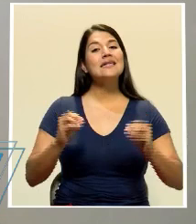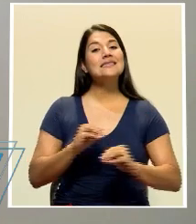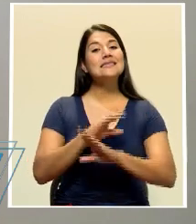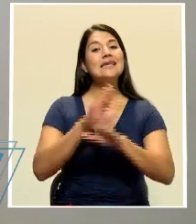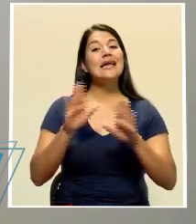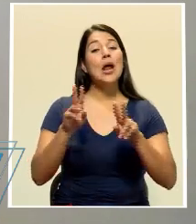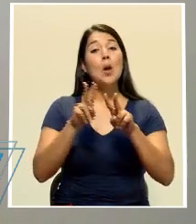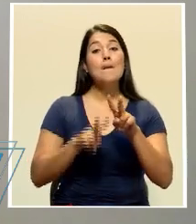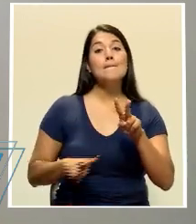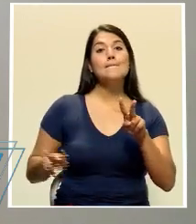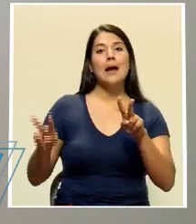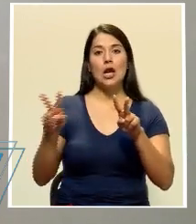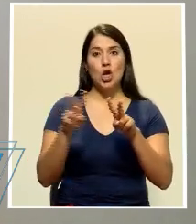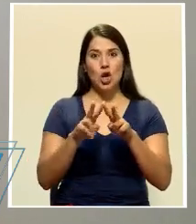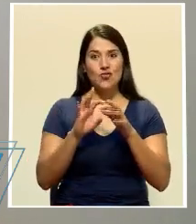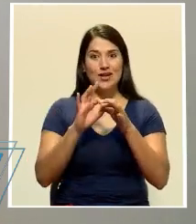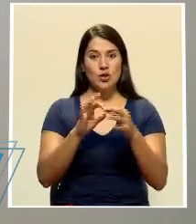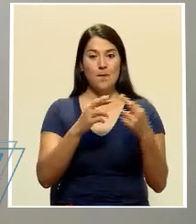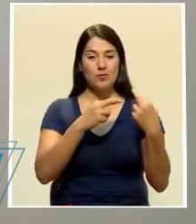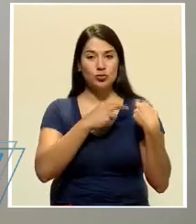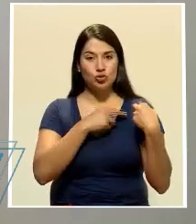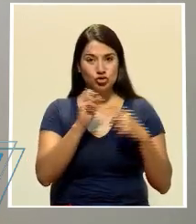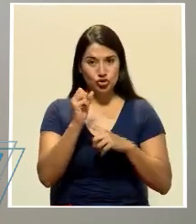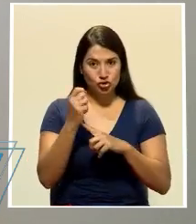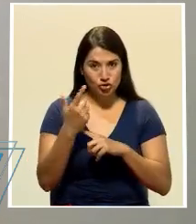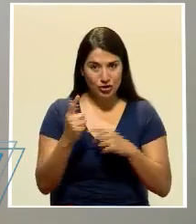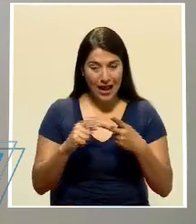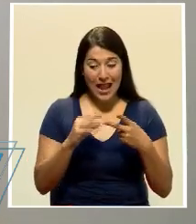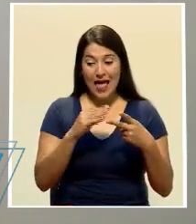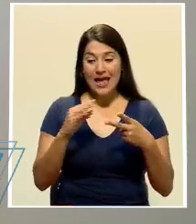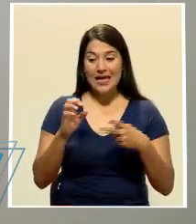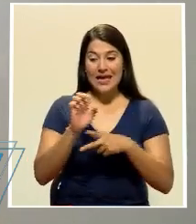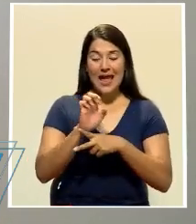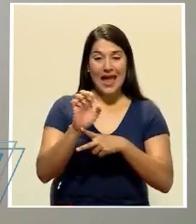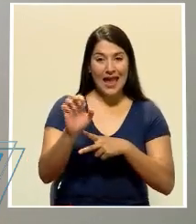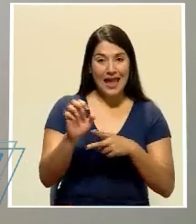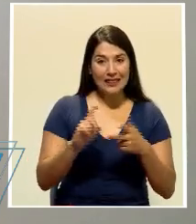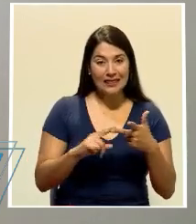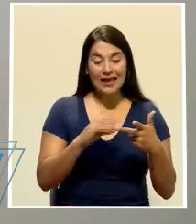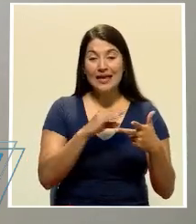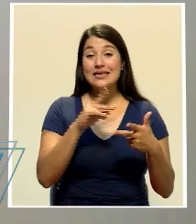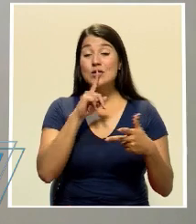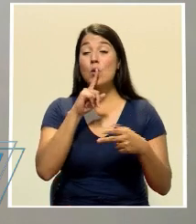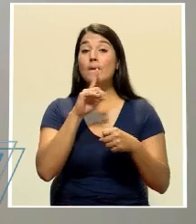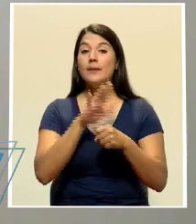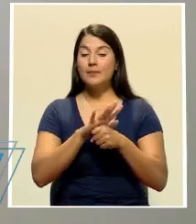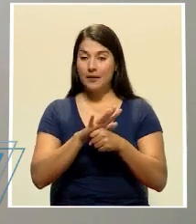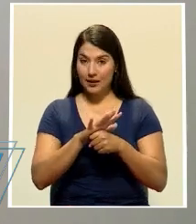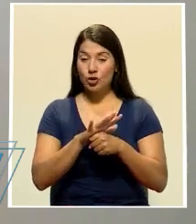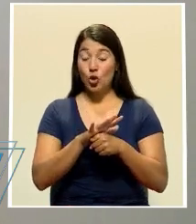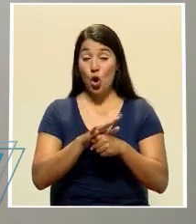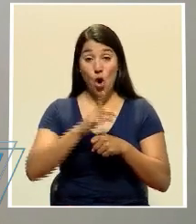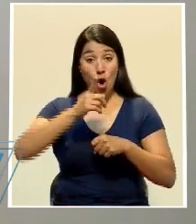los valores de la responsabilidad social y de la ética y del cumplimiento obligatorio